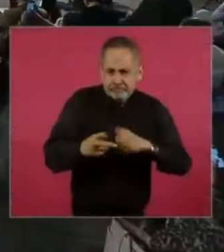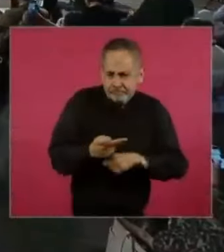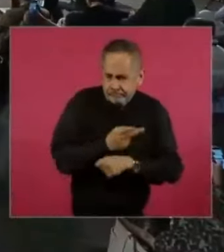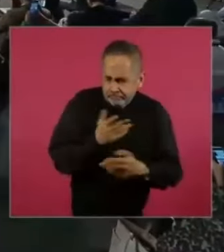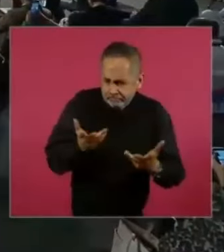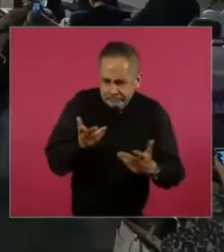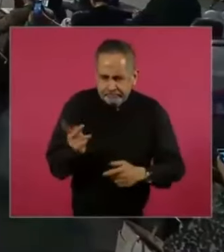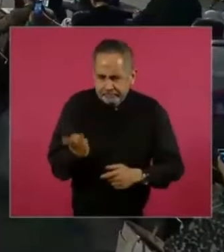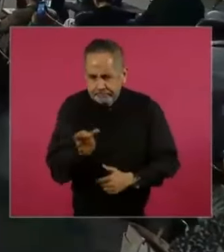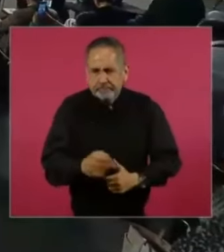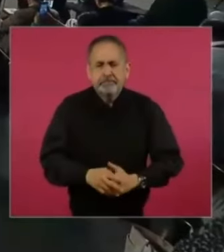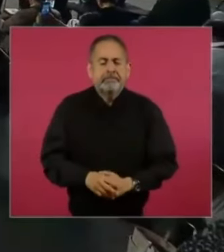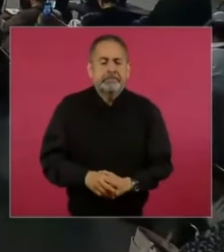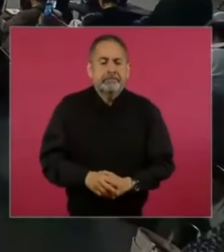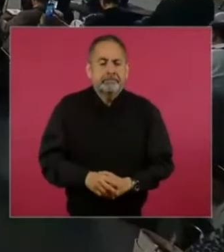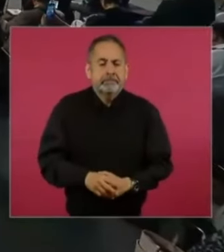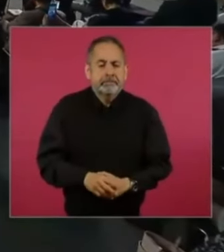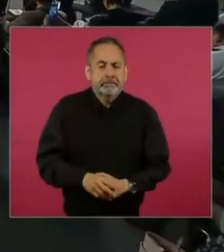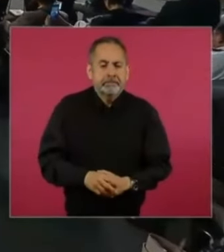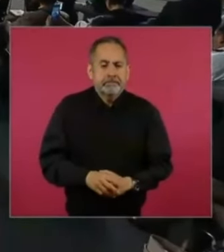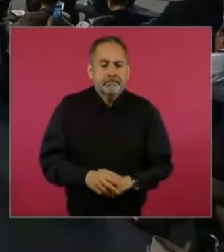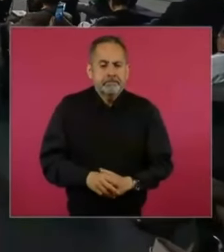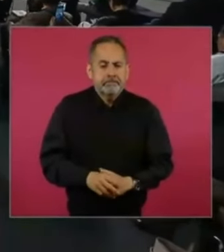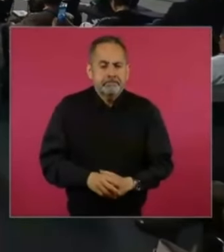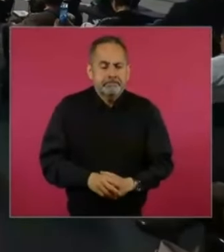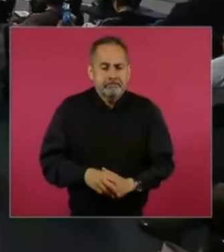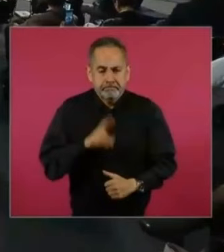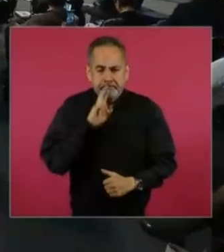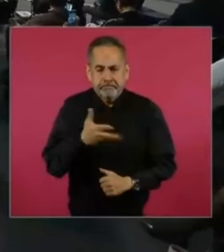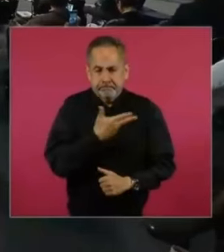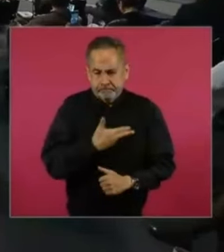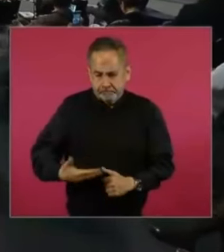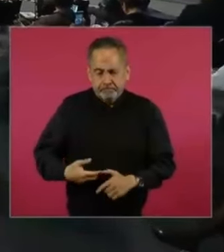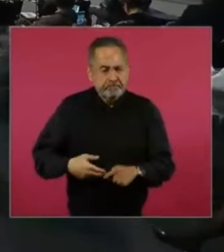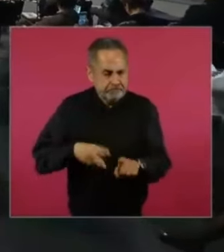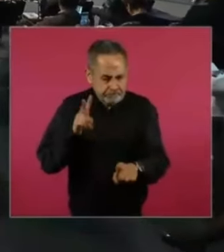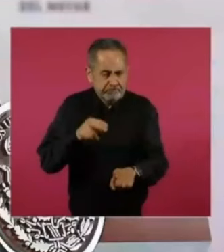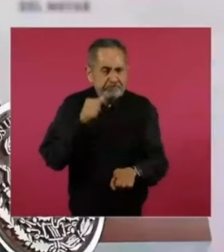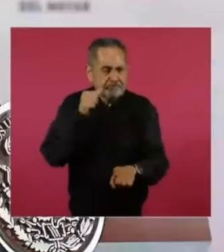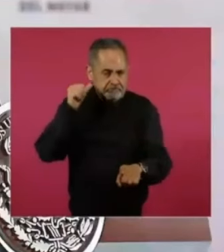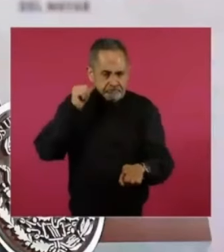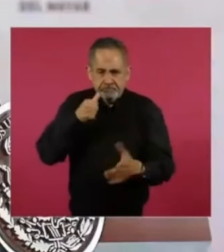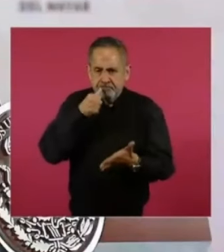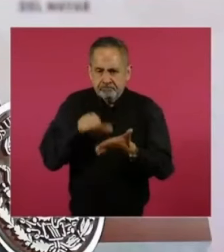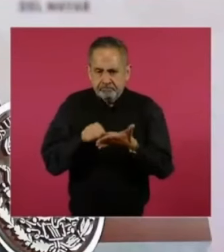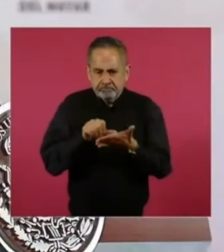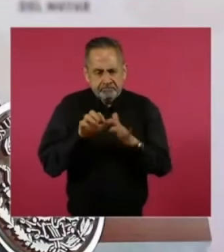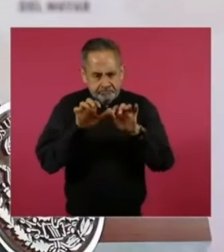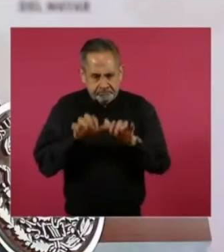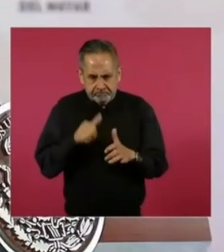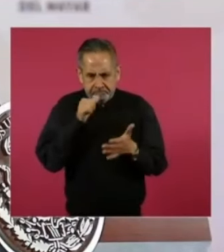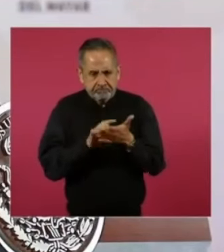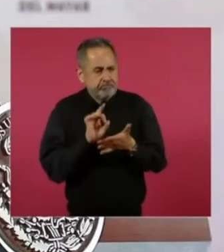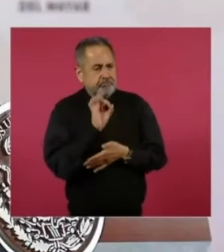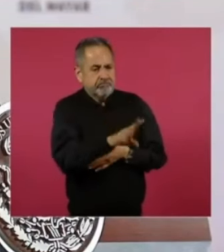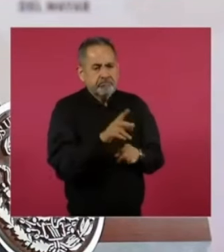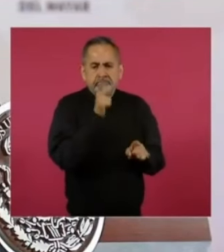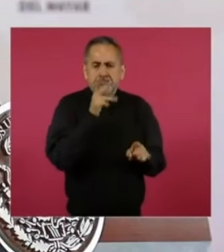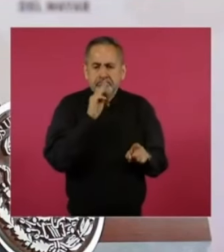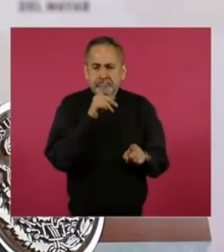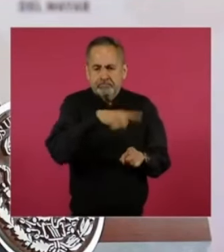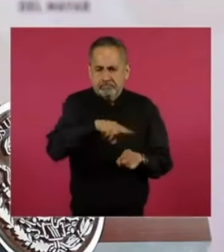Bueno, ayer envié en efecto una carta a las mamás, a los papás de los